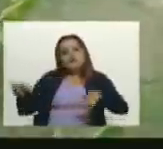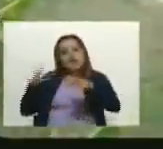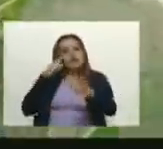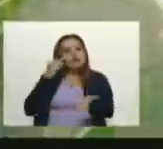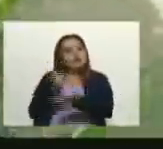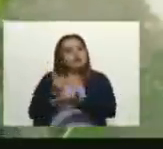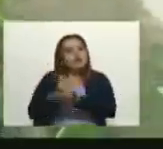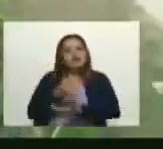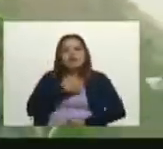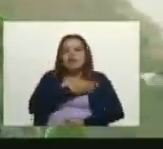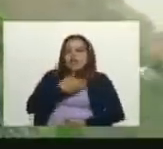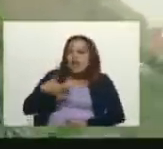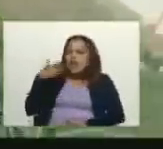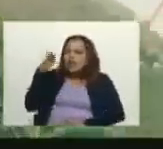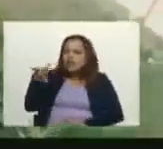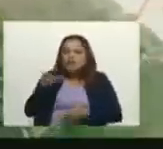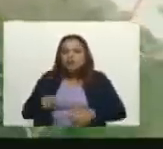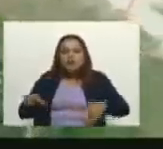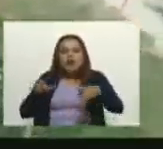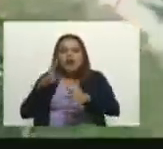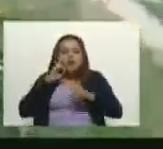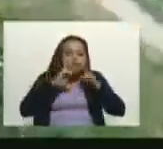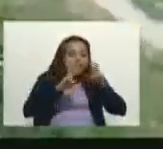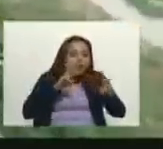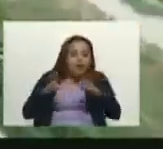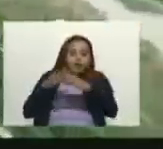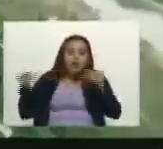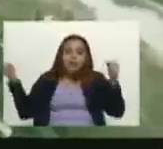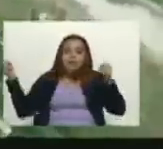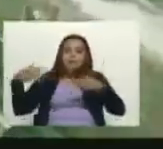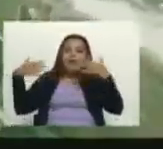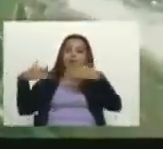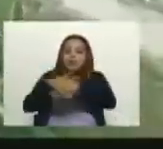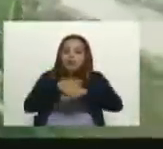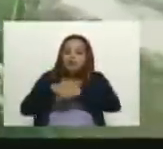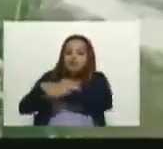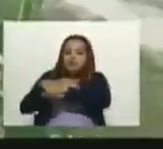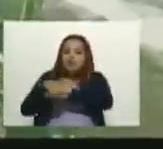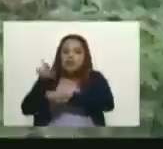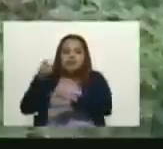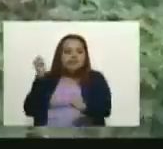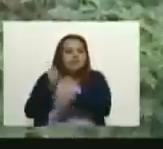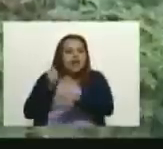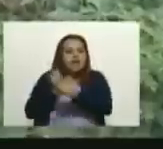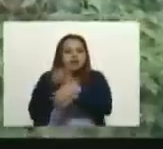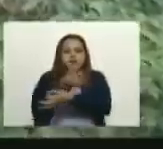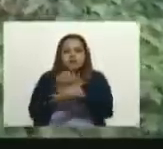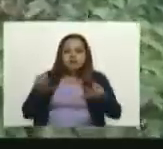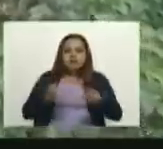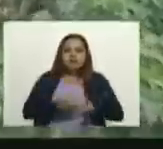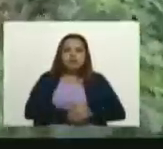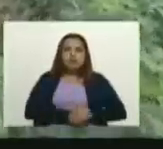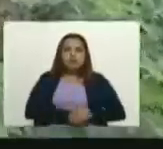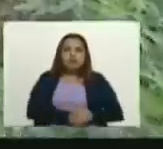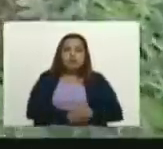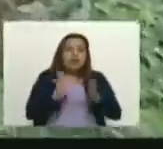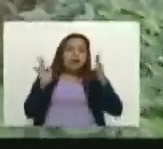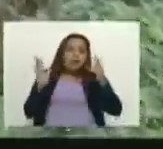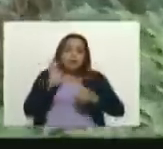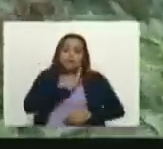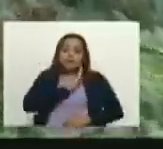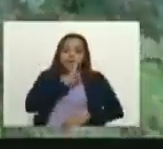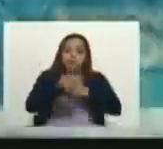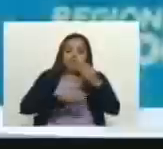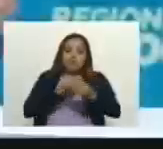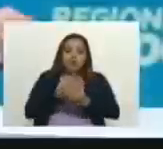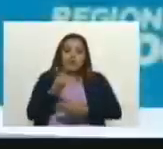Pronto, yo quiero estar pronto allá para ver toda esta magia de Trujillo, esta labor milagrosa de las manos de Trujillo. Bueno, Trujillo es